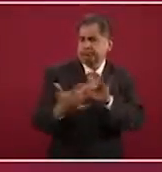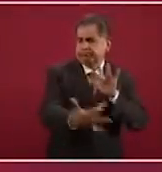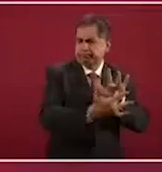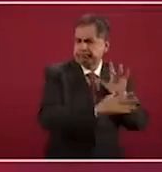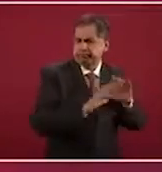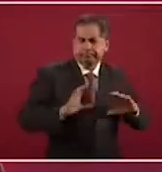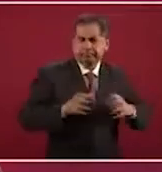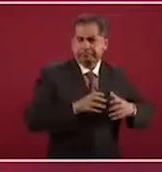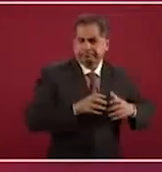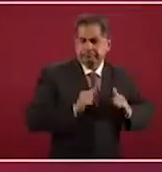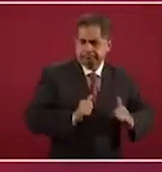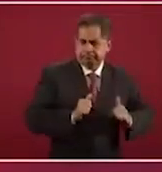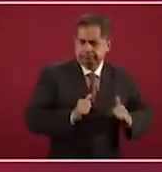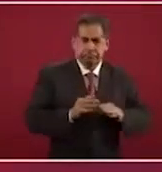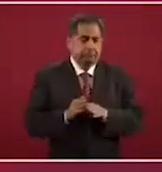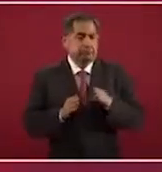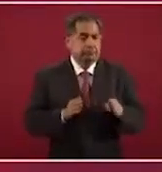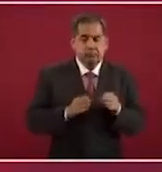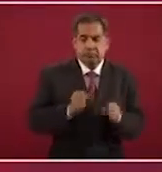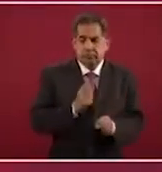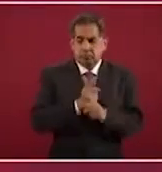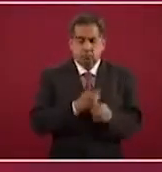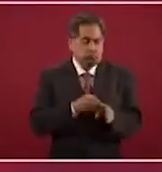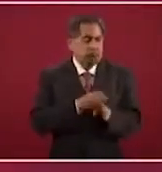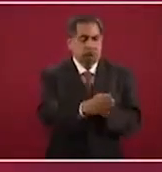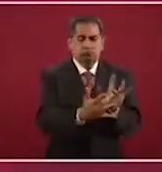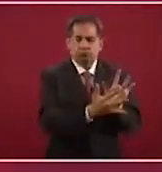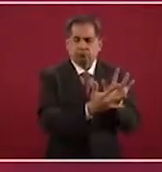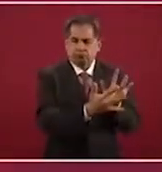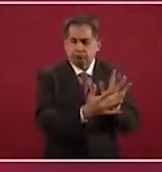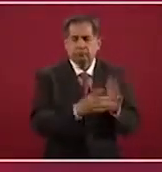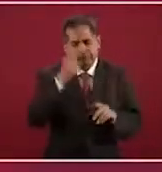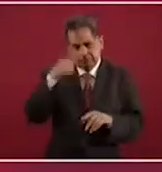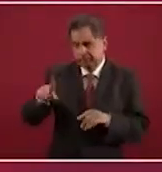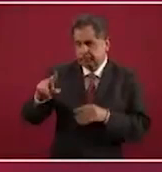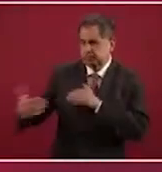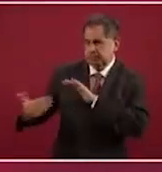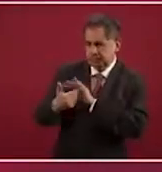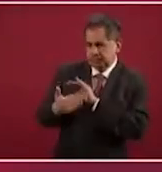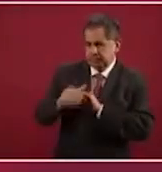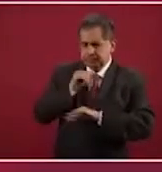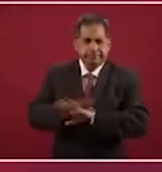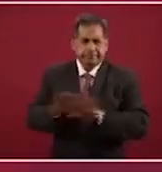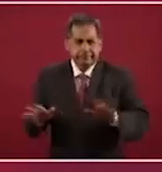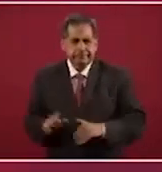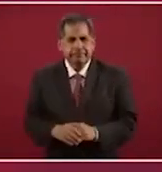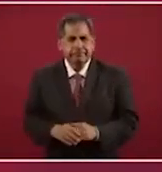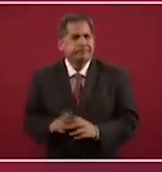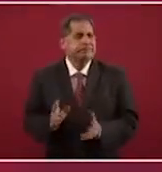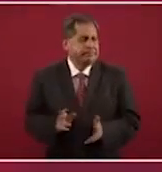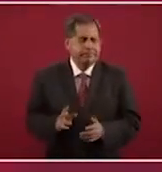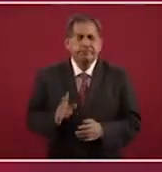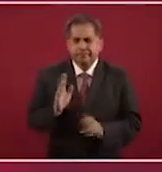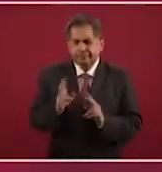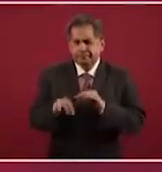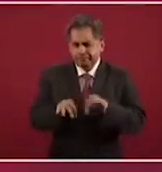equipos y se abrieron puertos de seguridad para evitar que llegaran los virus al sistema. Entonces, hemos estado